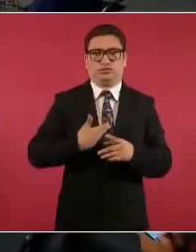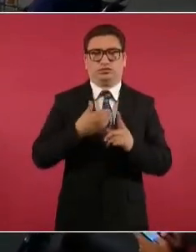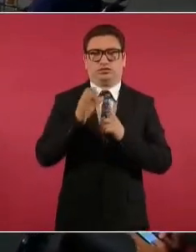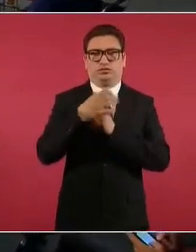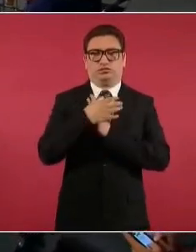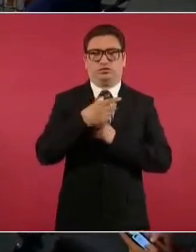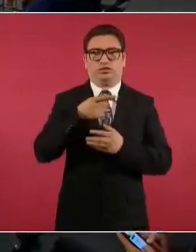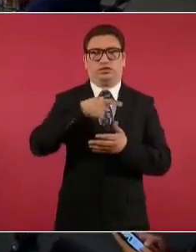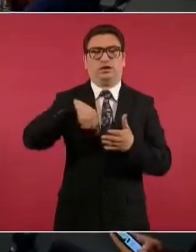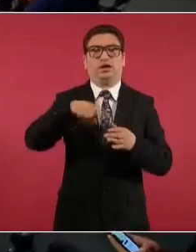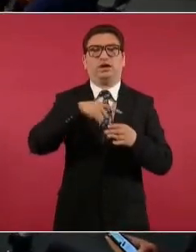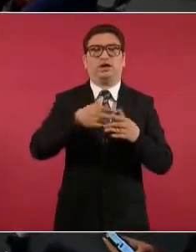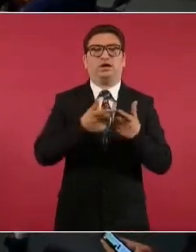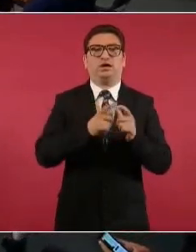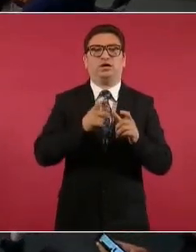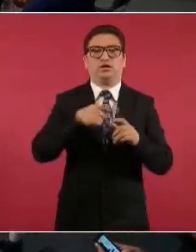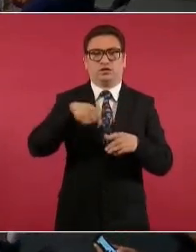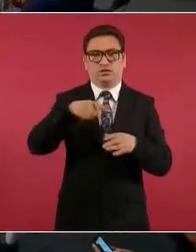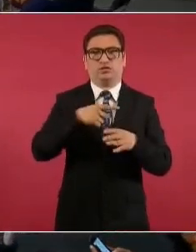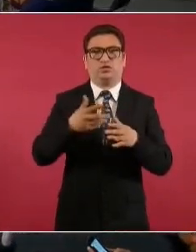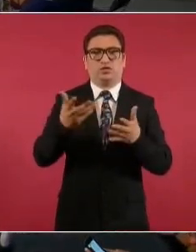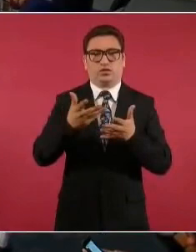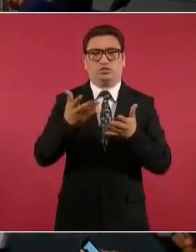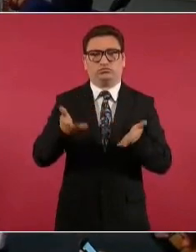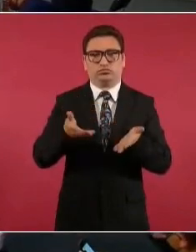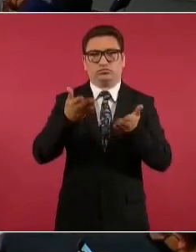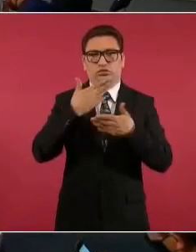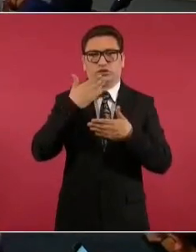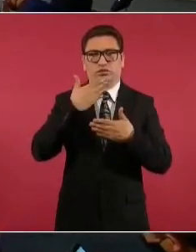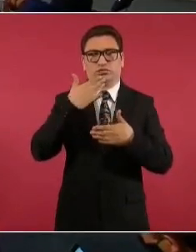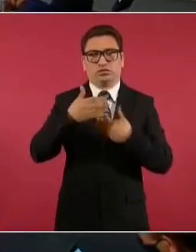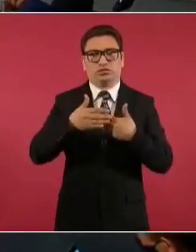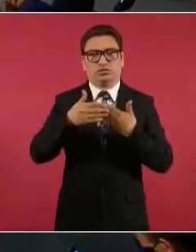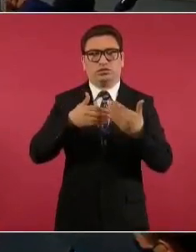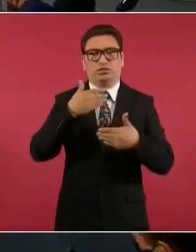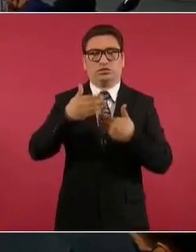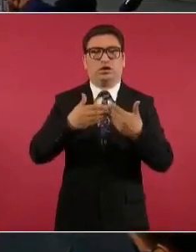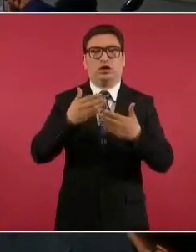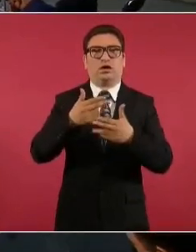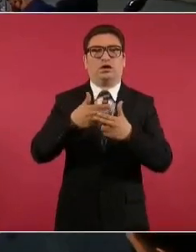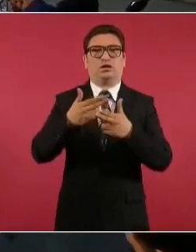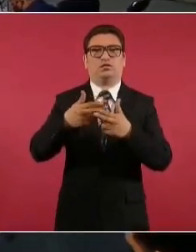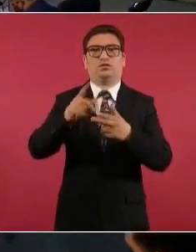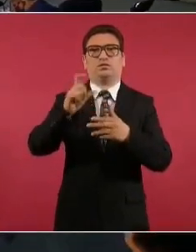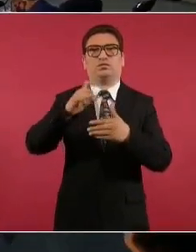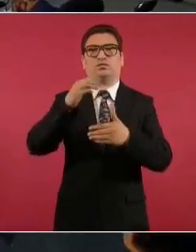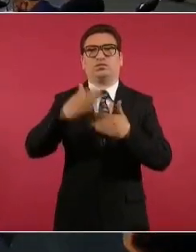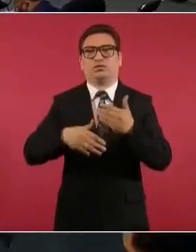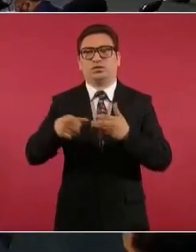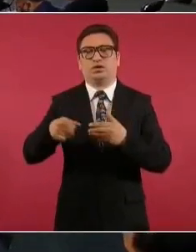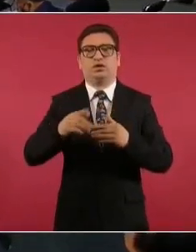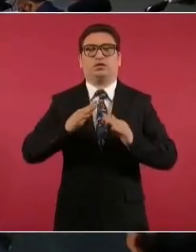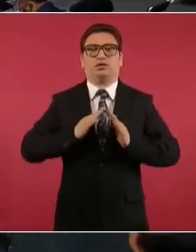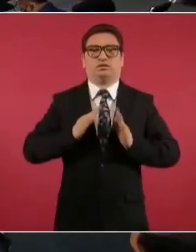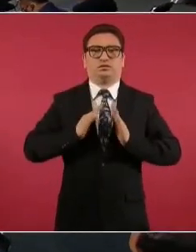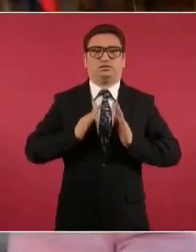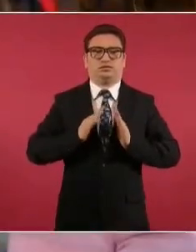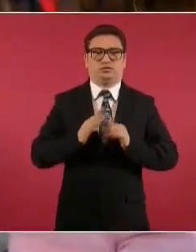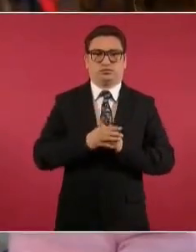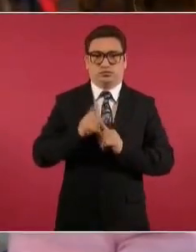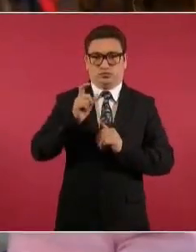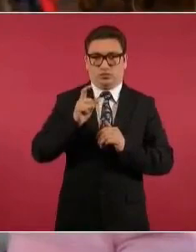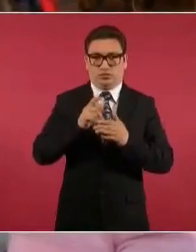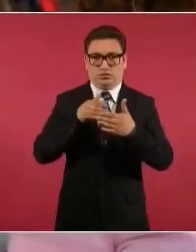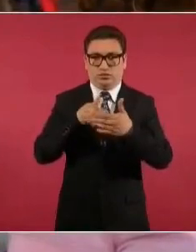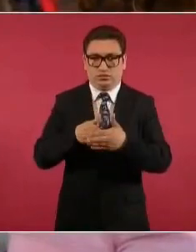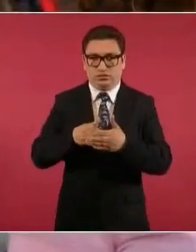presidente, había estado avanzando, había muy buenas señales hasta que llegaron al ejército. Cuando se llega